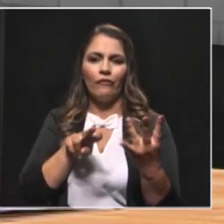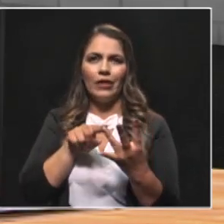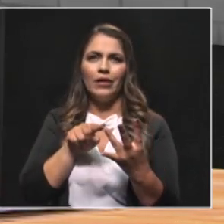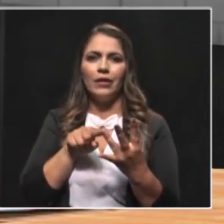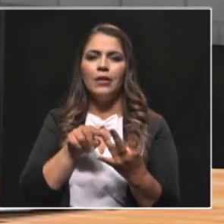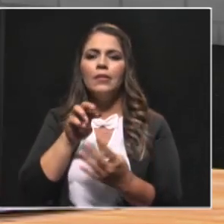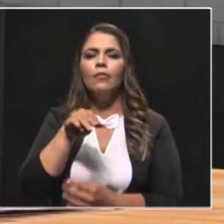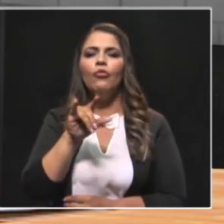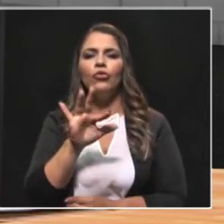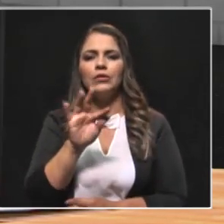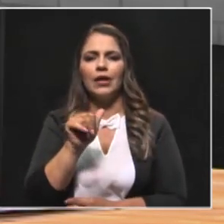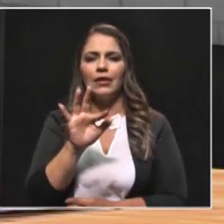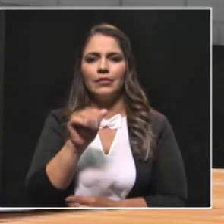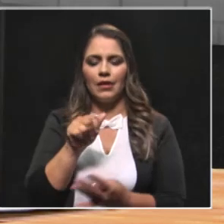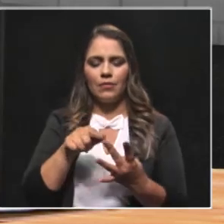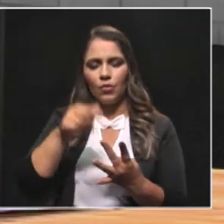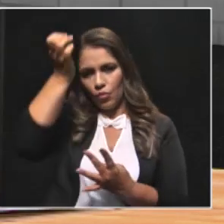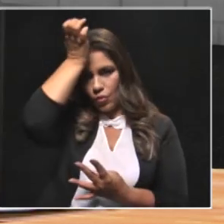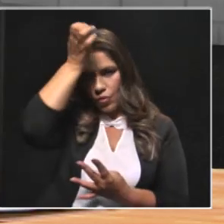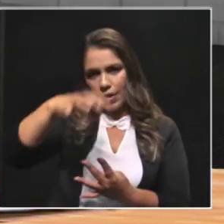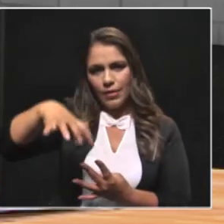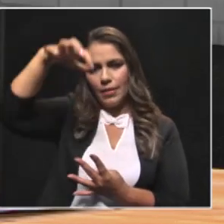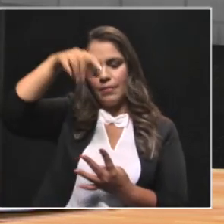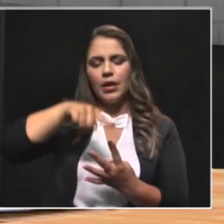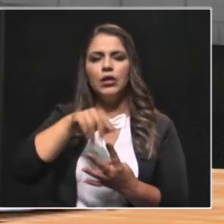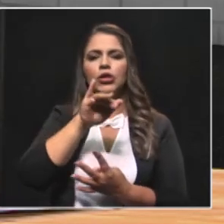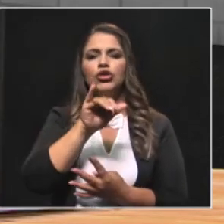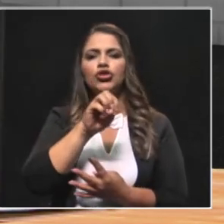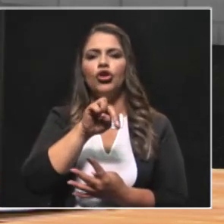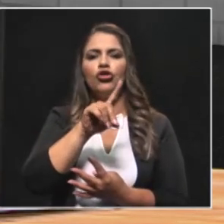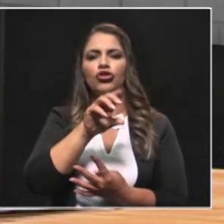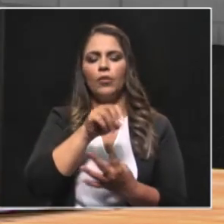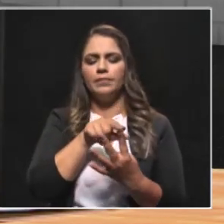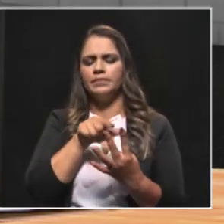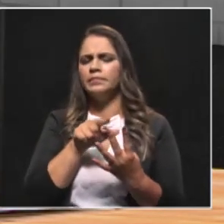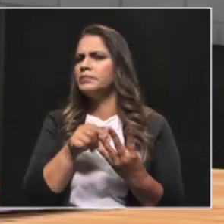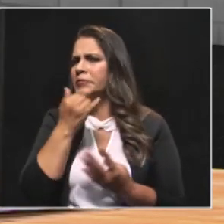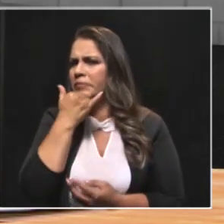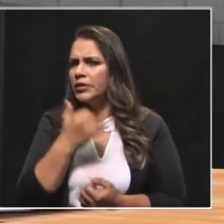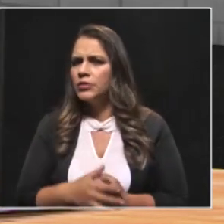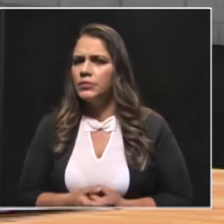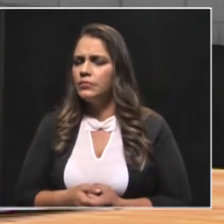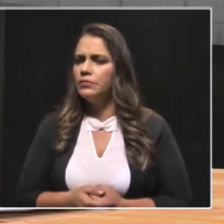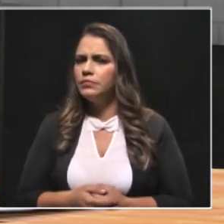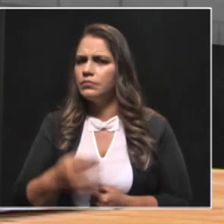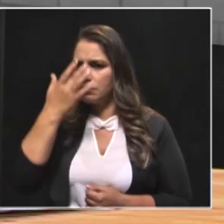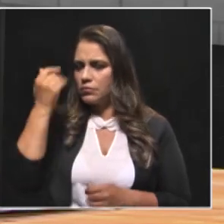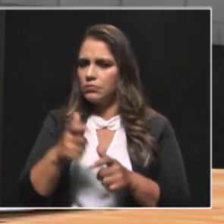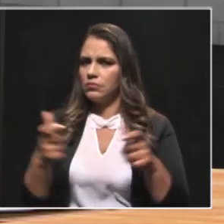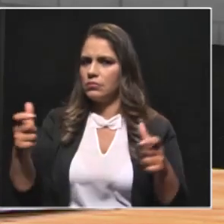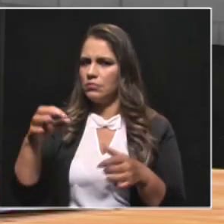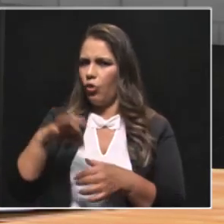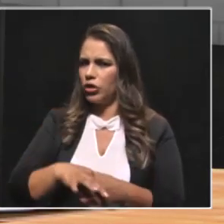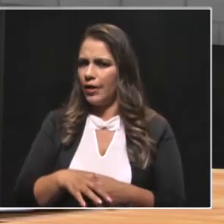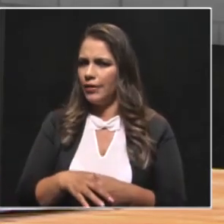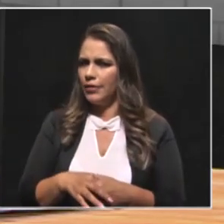son Mutatá, Guatapé y Yondó. Y ahí nos preguntamos también qué es lo que sucede, cuáles son esos contextos